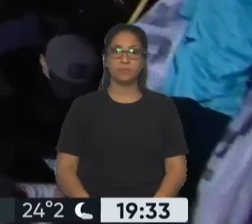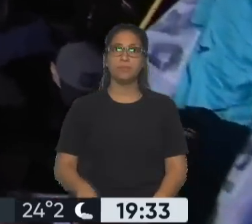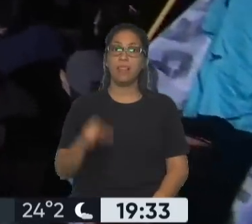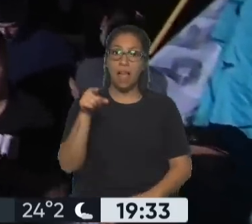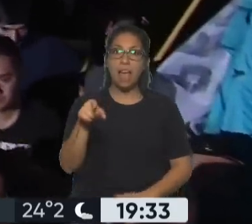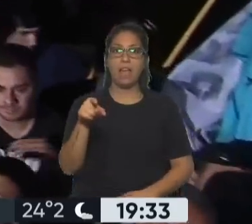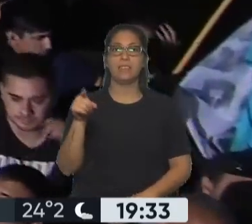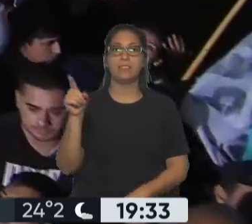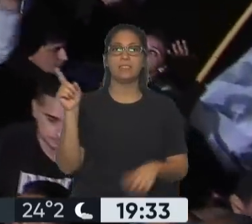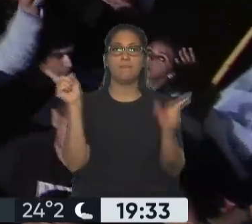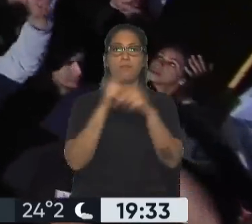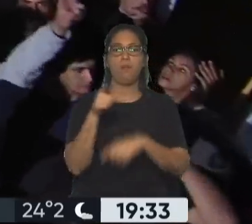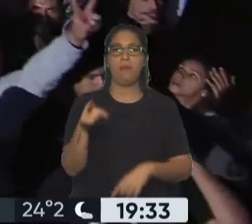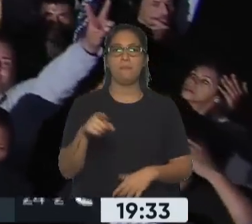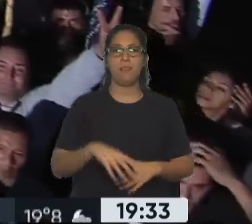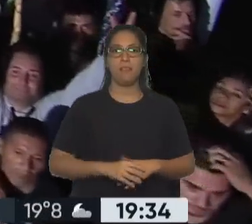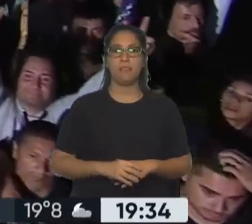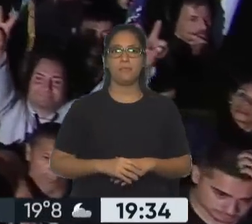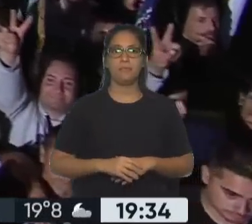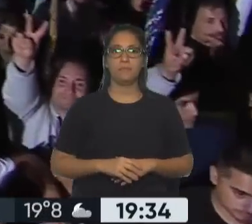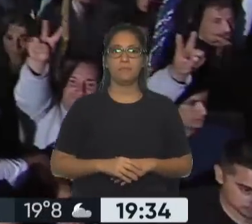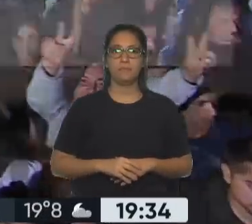Este es el tema.